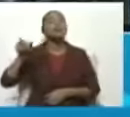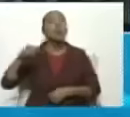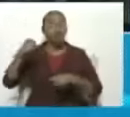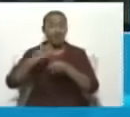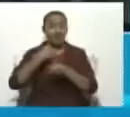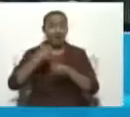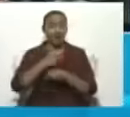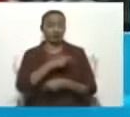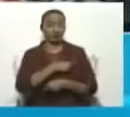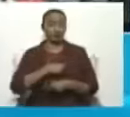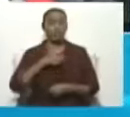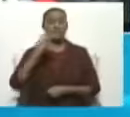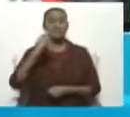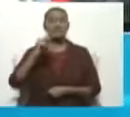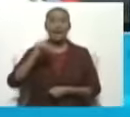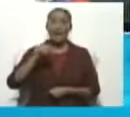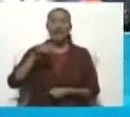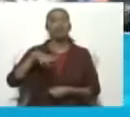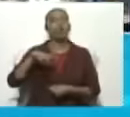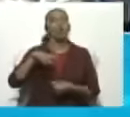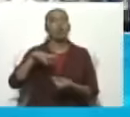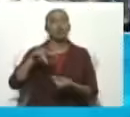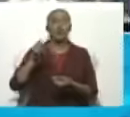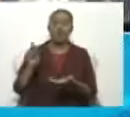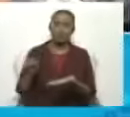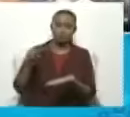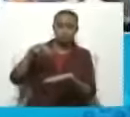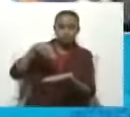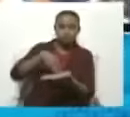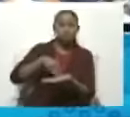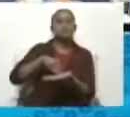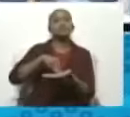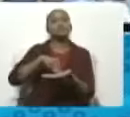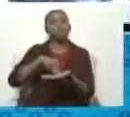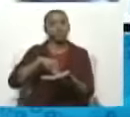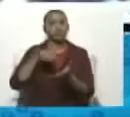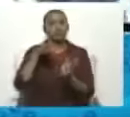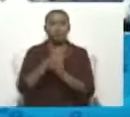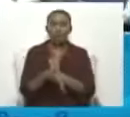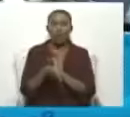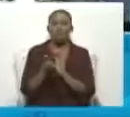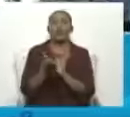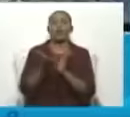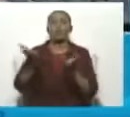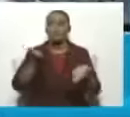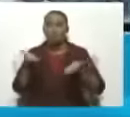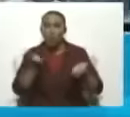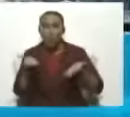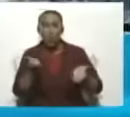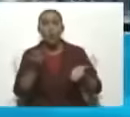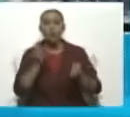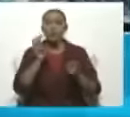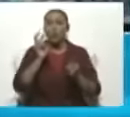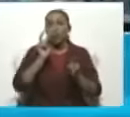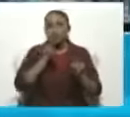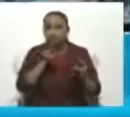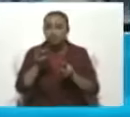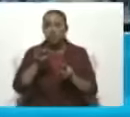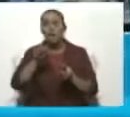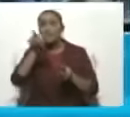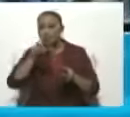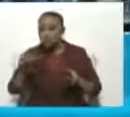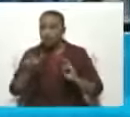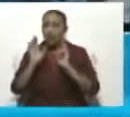en un proceso previo de capacitación y certificación y simulacro, para nosotros